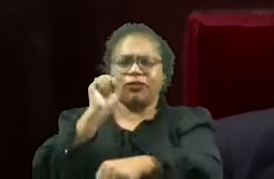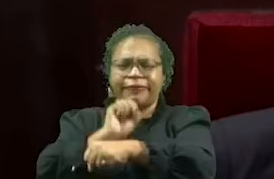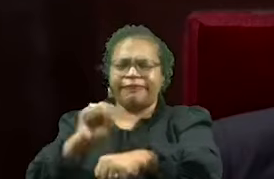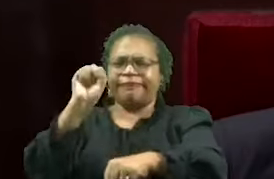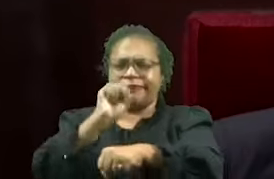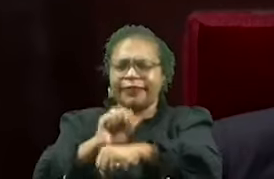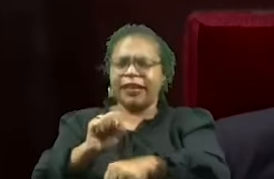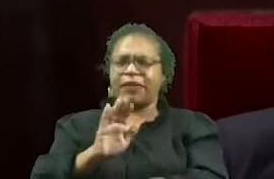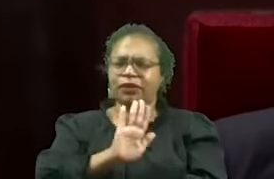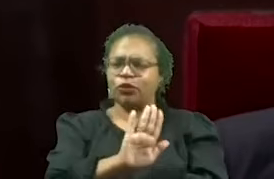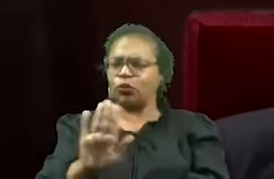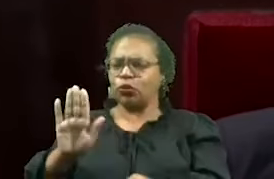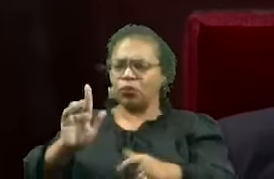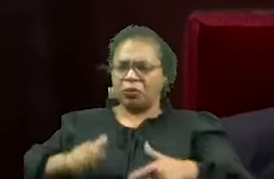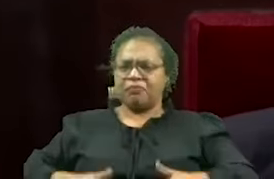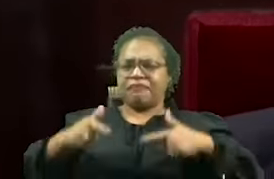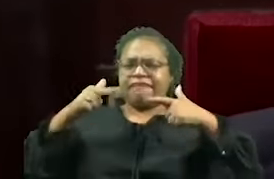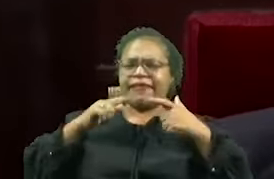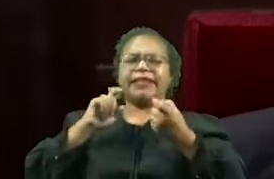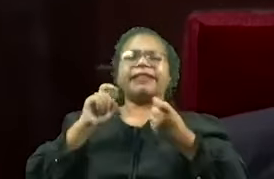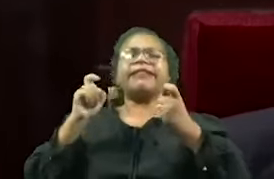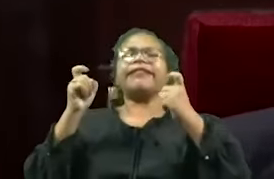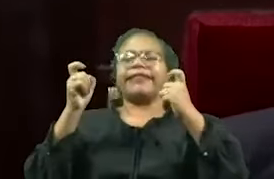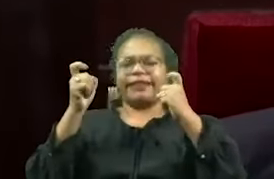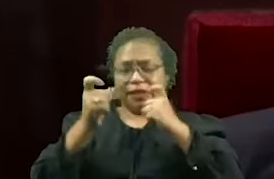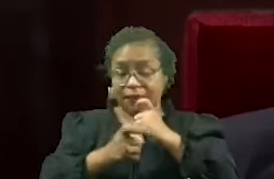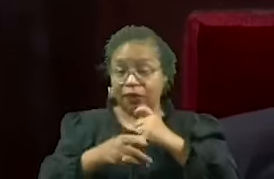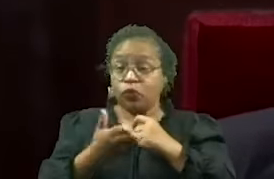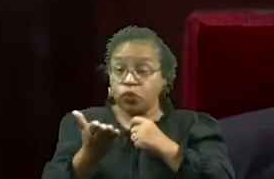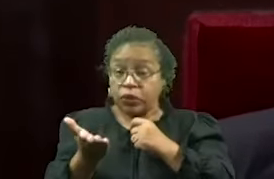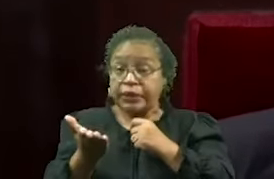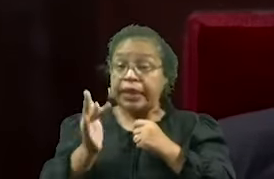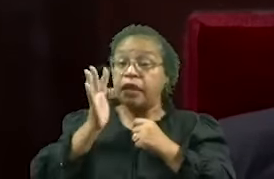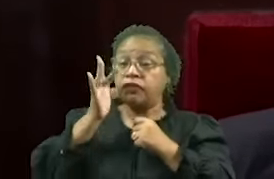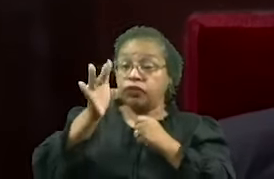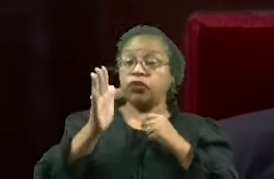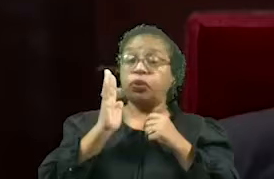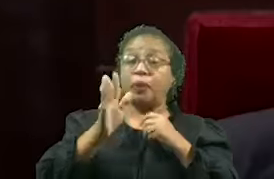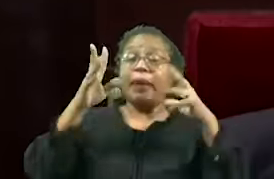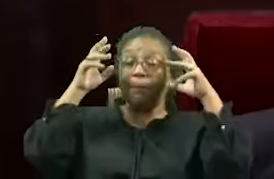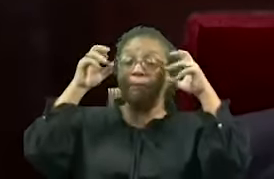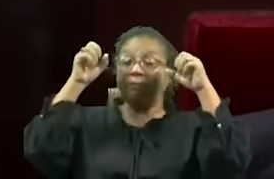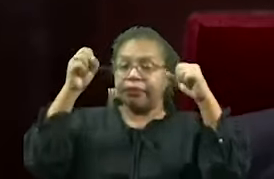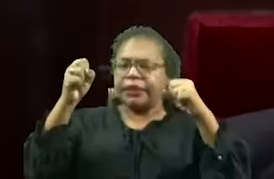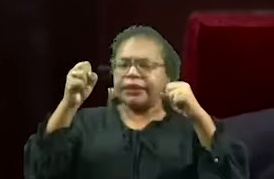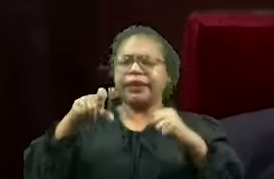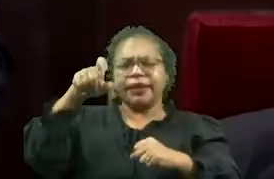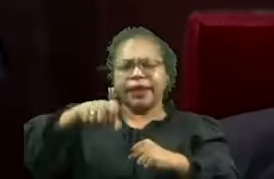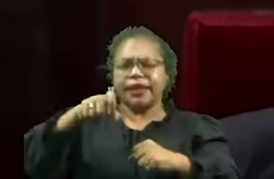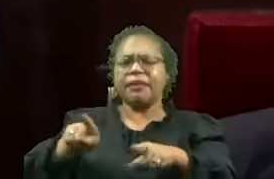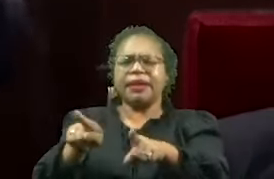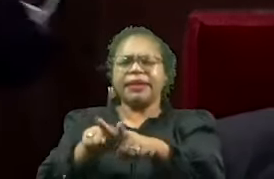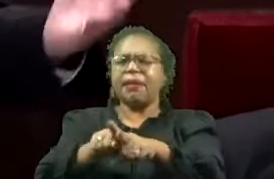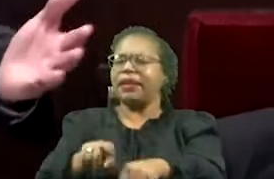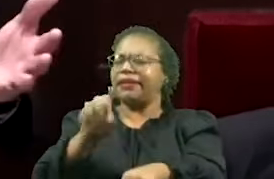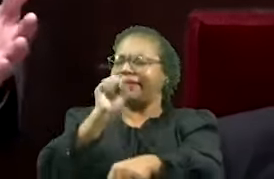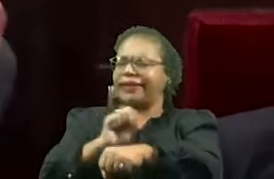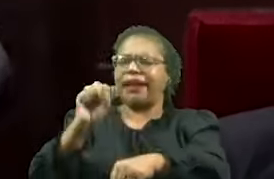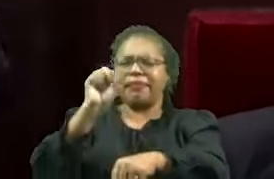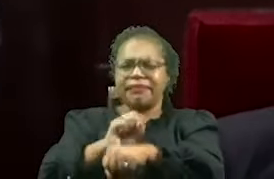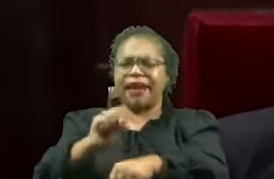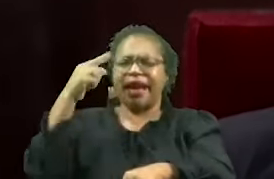mejorar sus vidas trabajen para hac un eslabón fuerte de una cadena que nos ayuda a progresar que vengan muchos